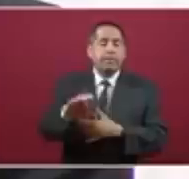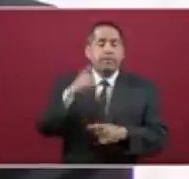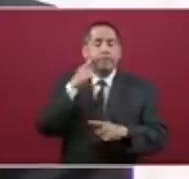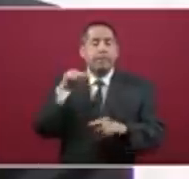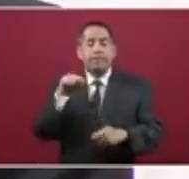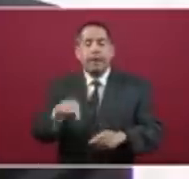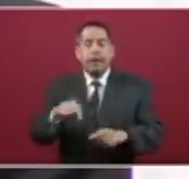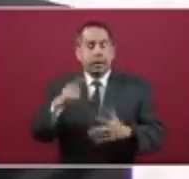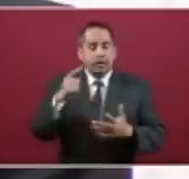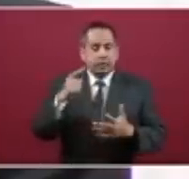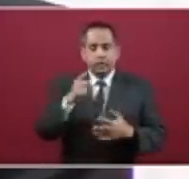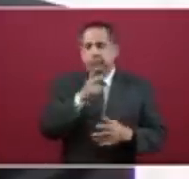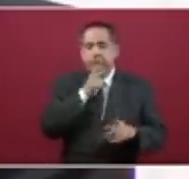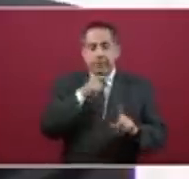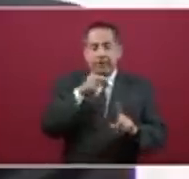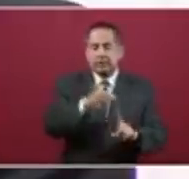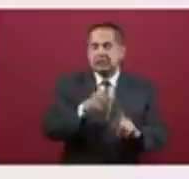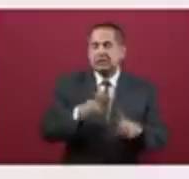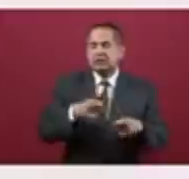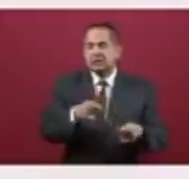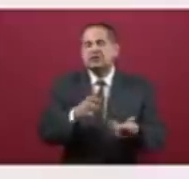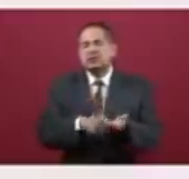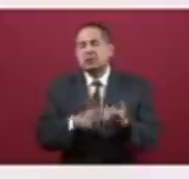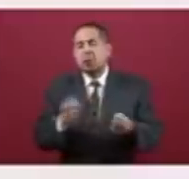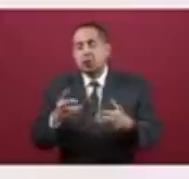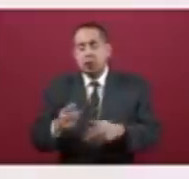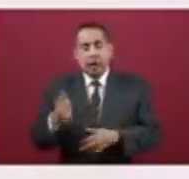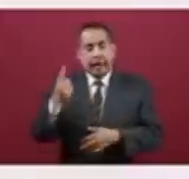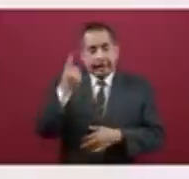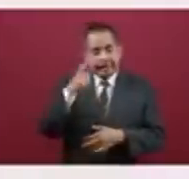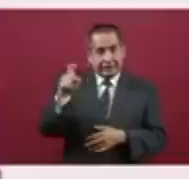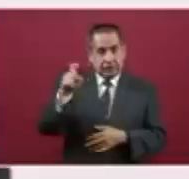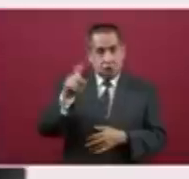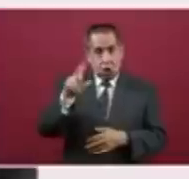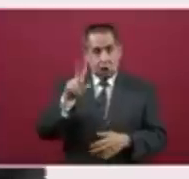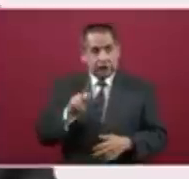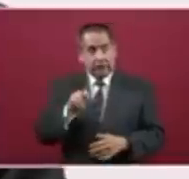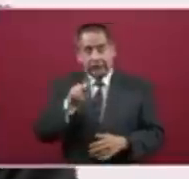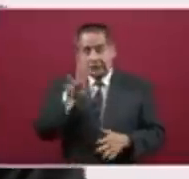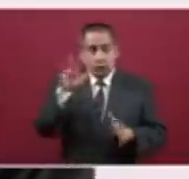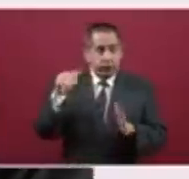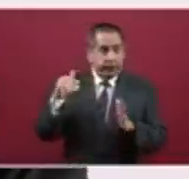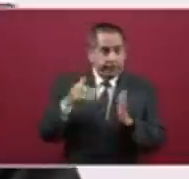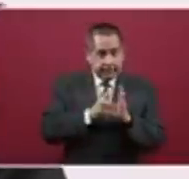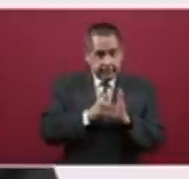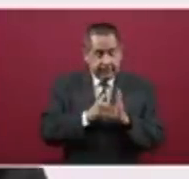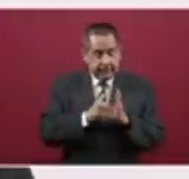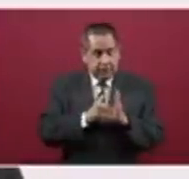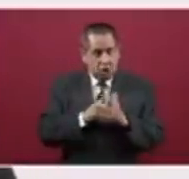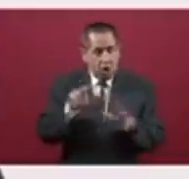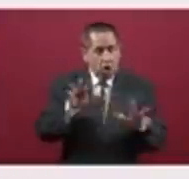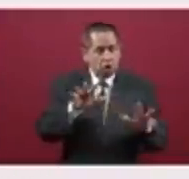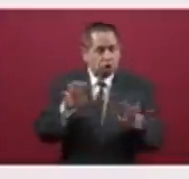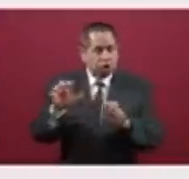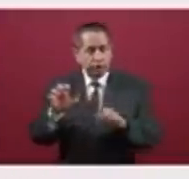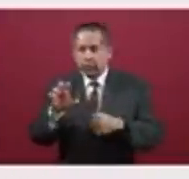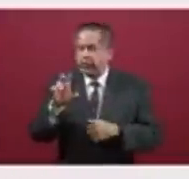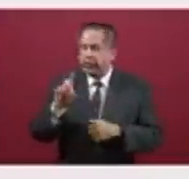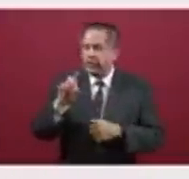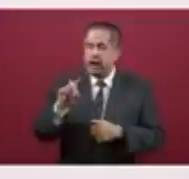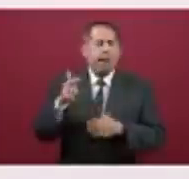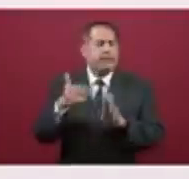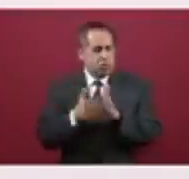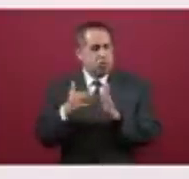inversión ejercido por pemex fue de 185 mil 830